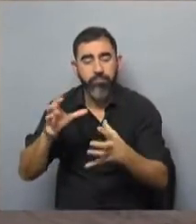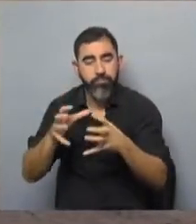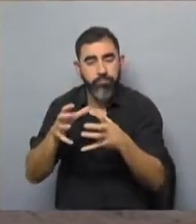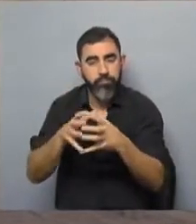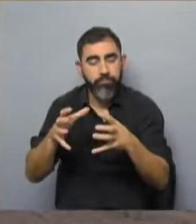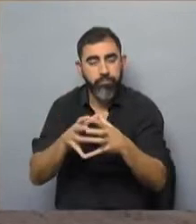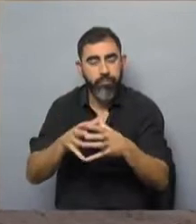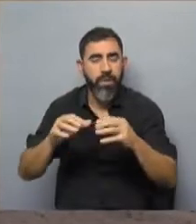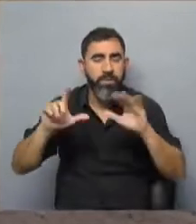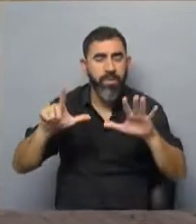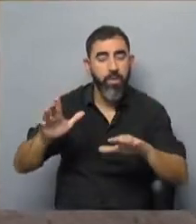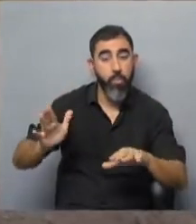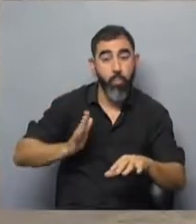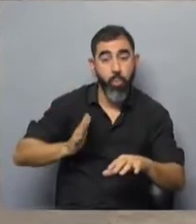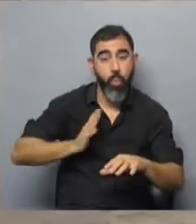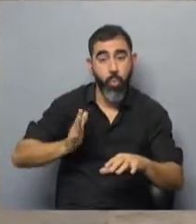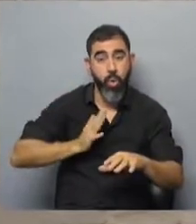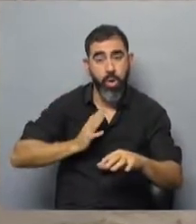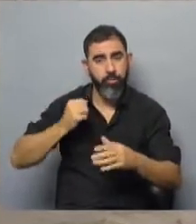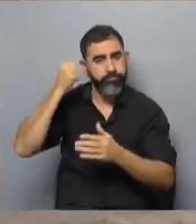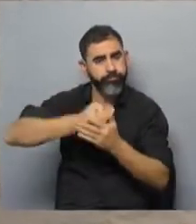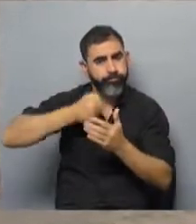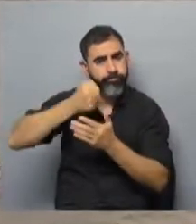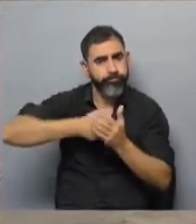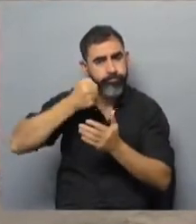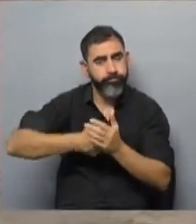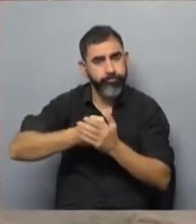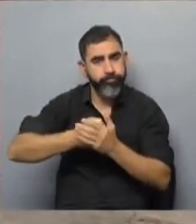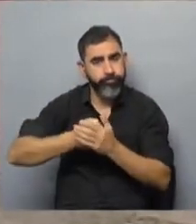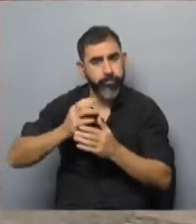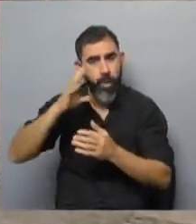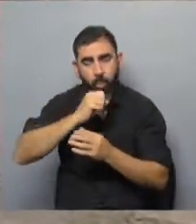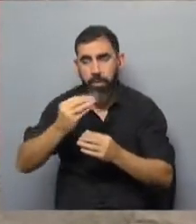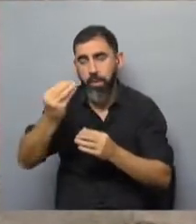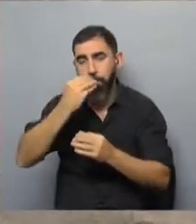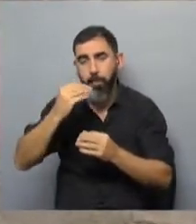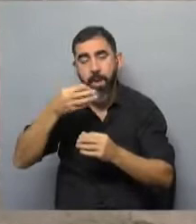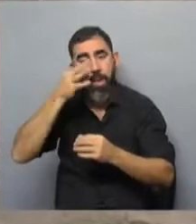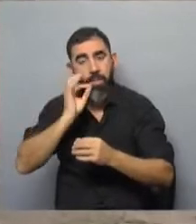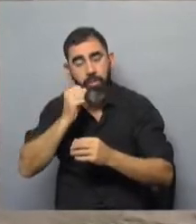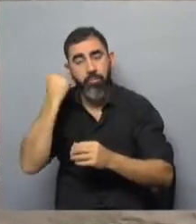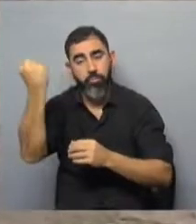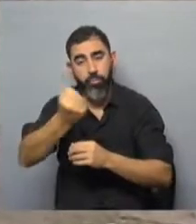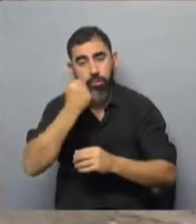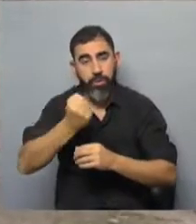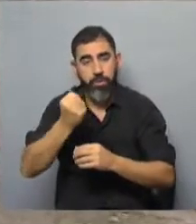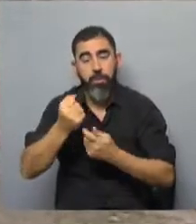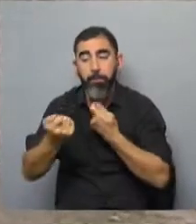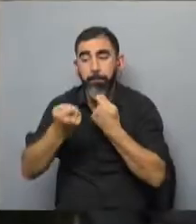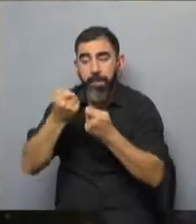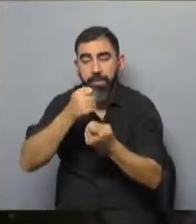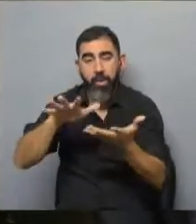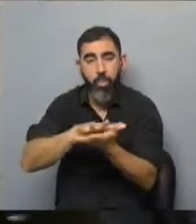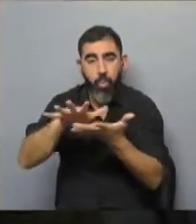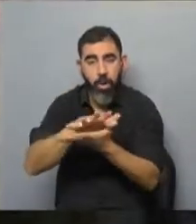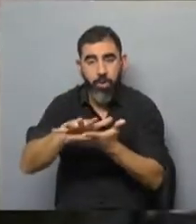de 7 mujeres que le ponen el hombro y que aguantan este merendero que es tan importante, que nos cede el espacio